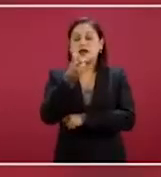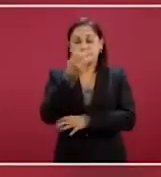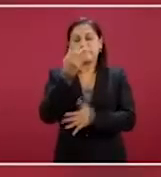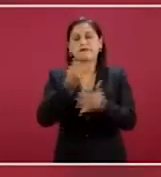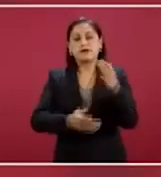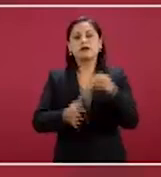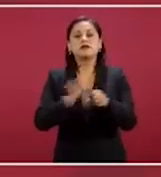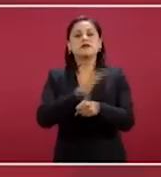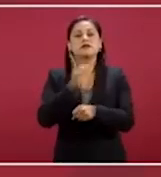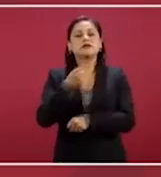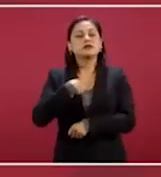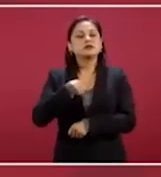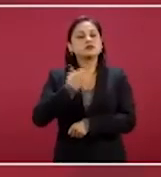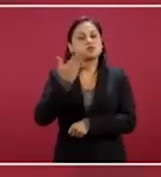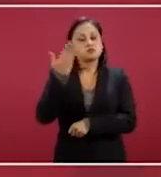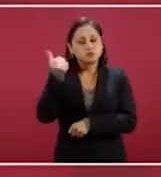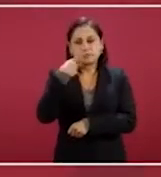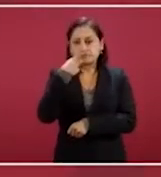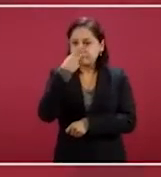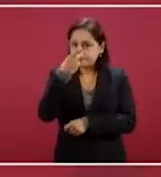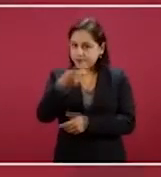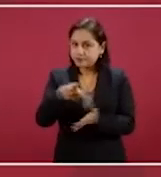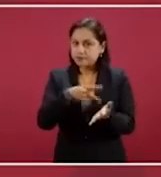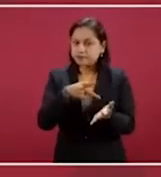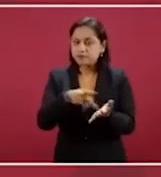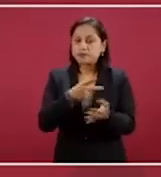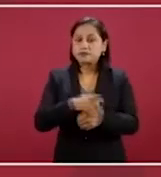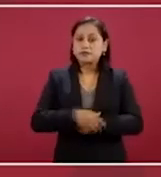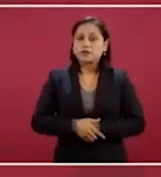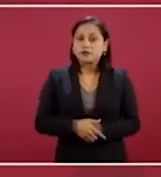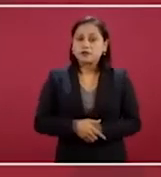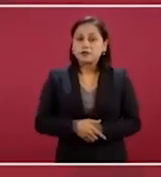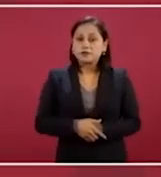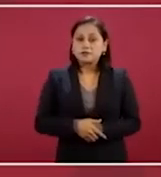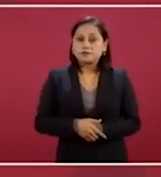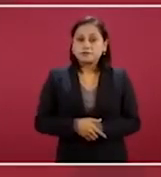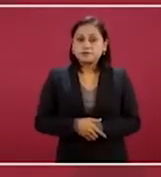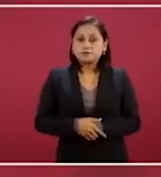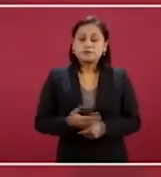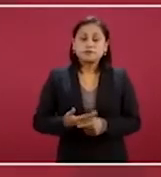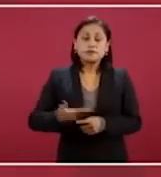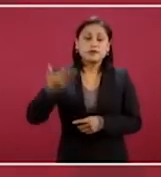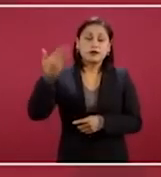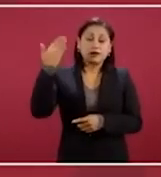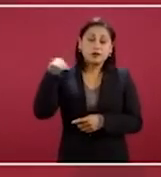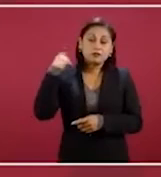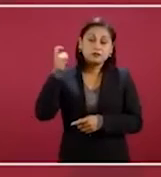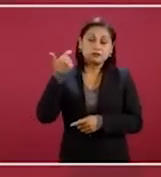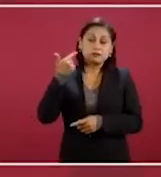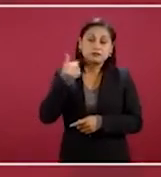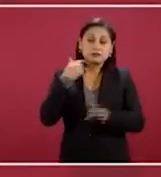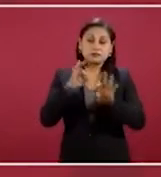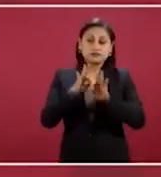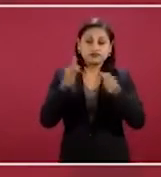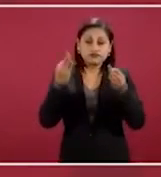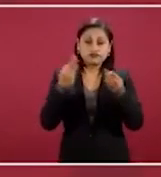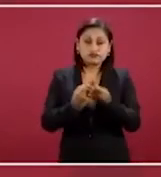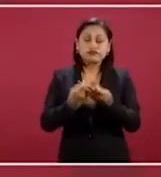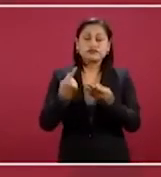este se dejo tercer mucho el problema